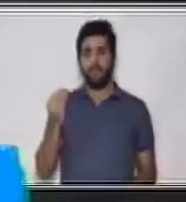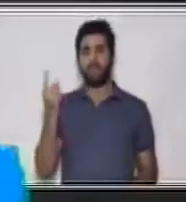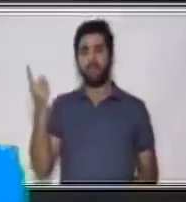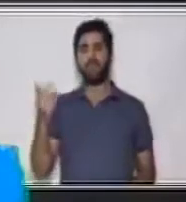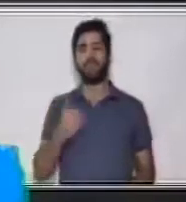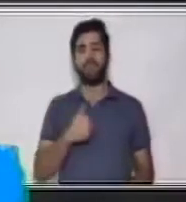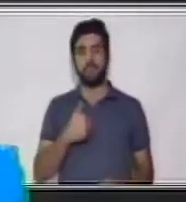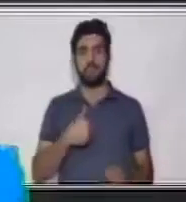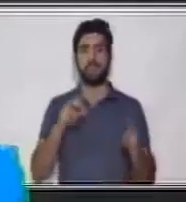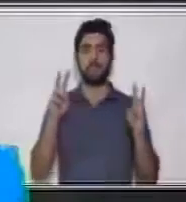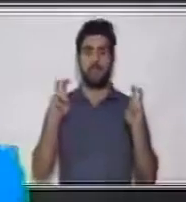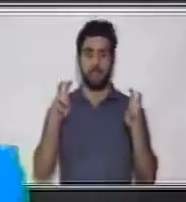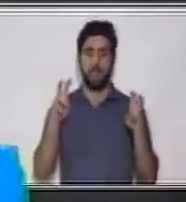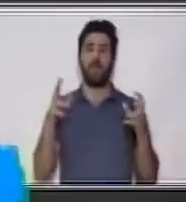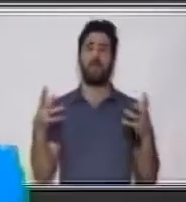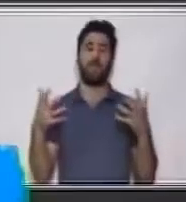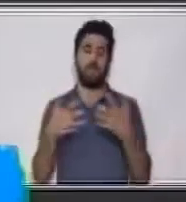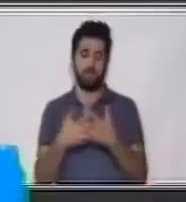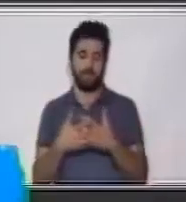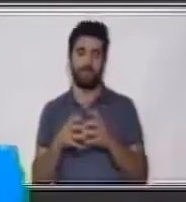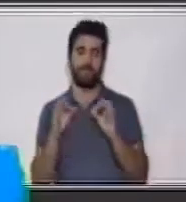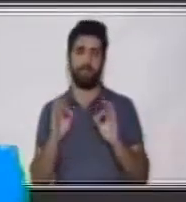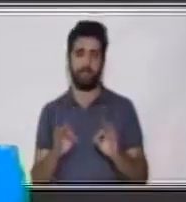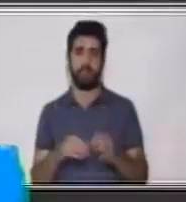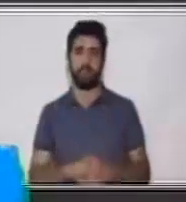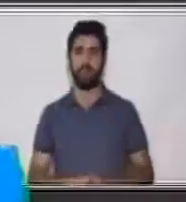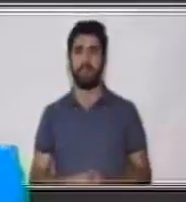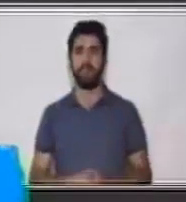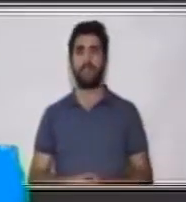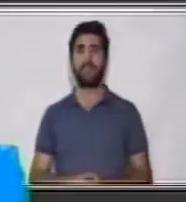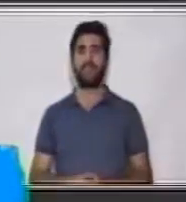tema en común.